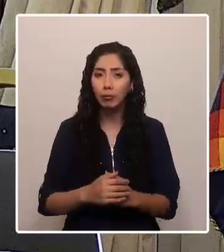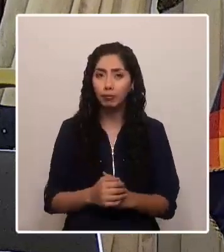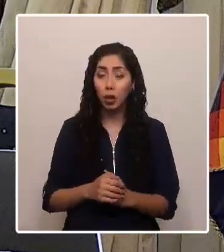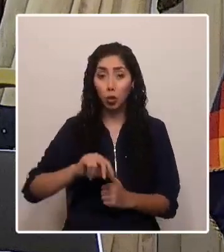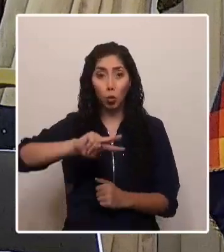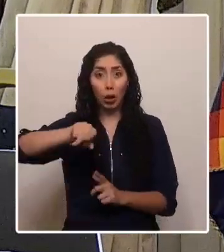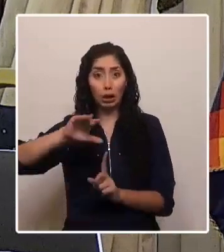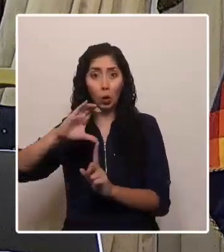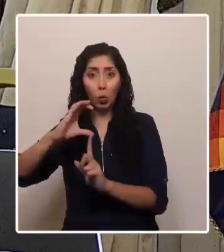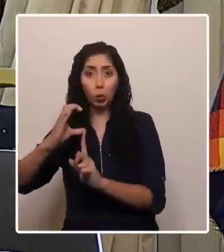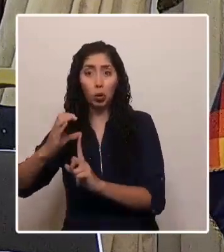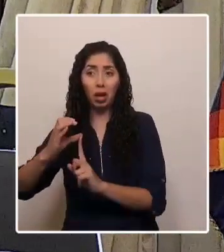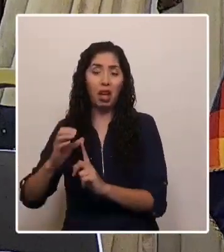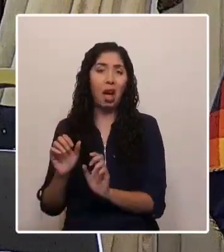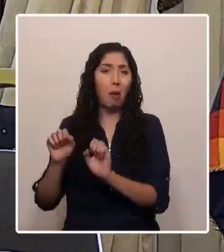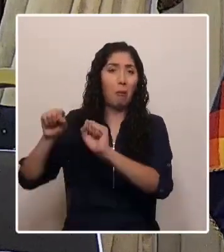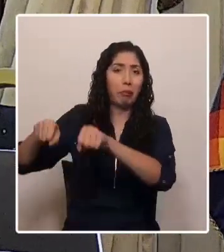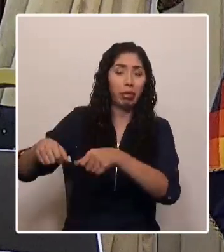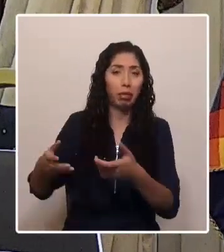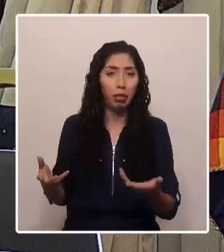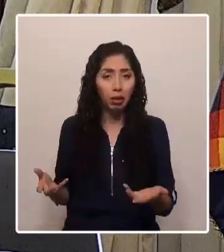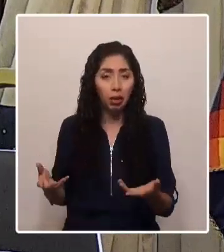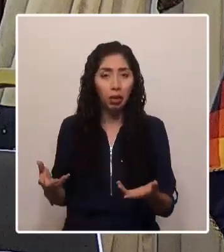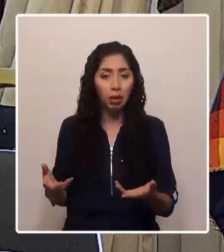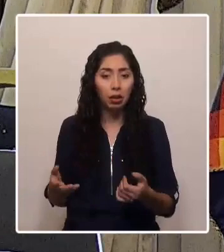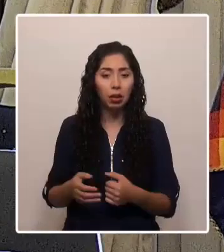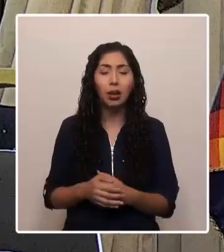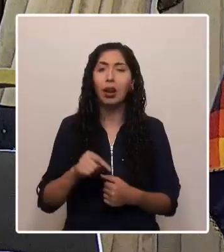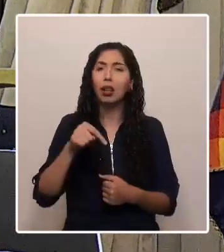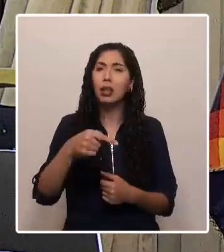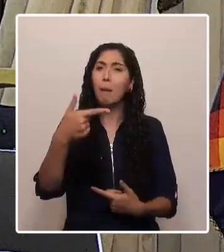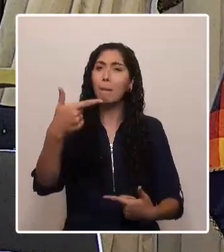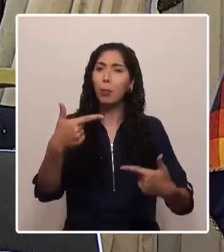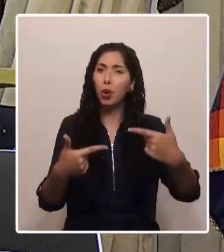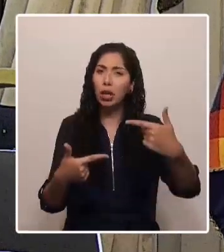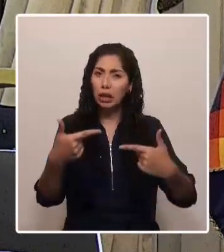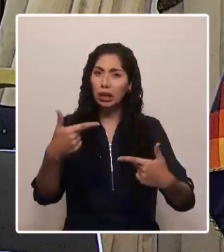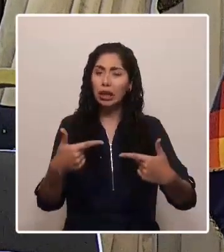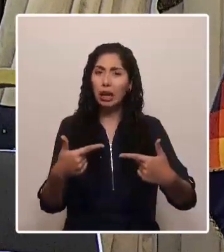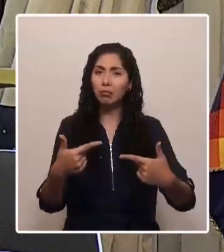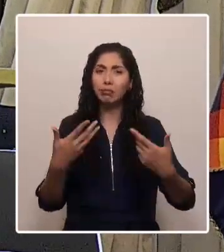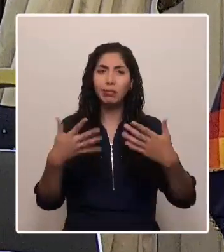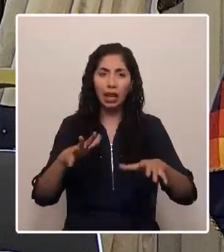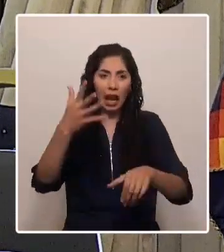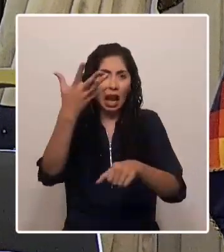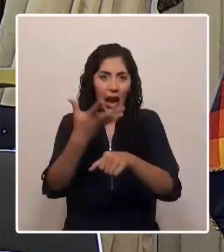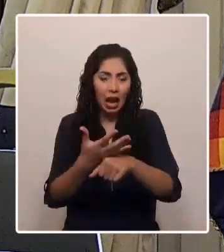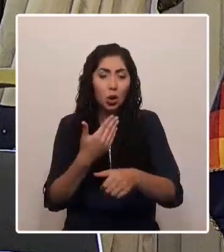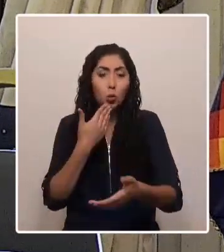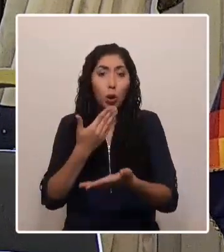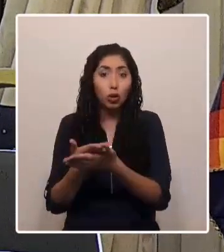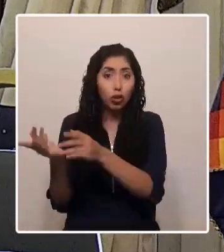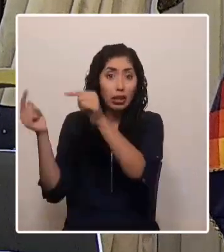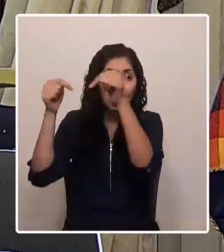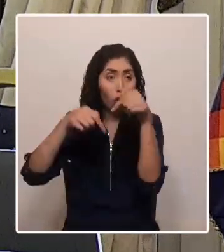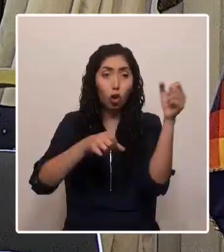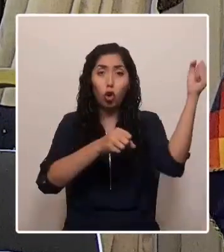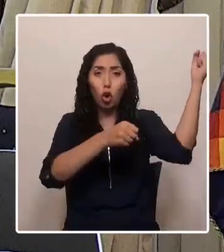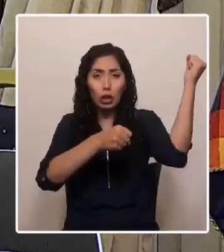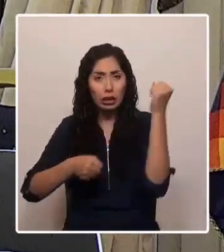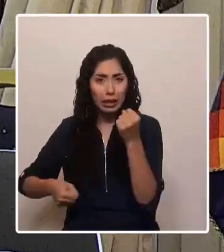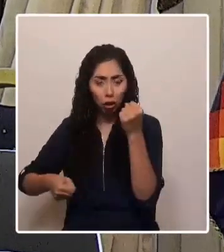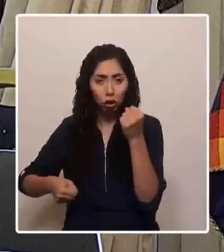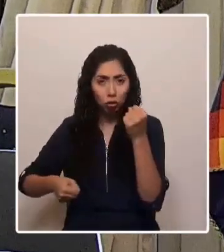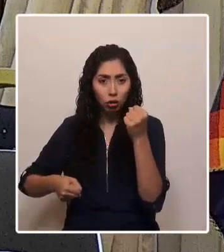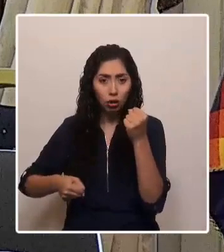cultura. La asimilación es una política que ha existido desde la llegada del colonizador y que se aumentó durante la